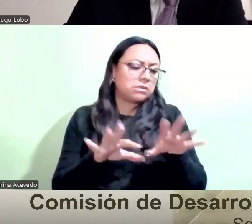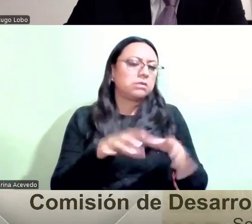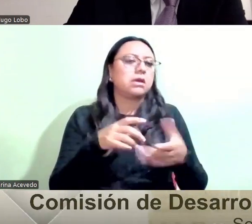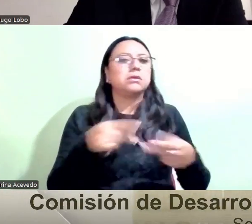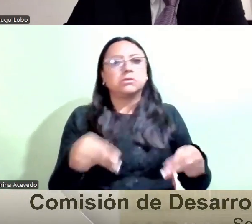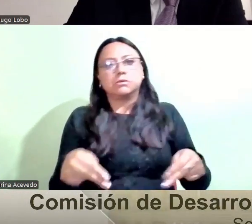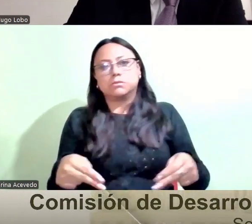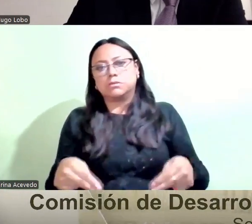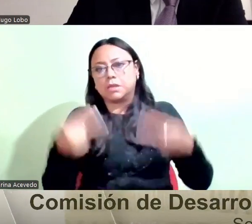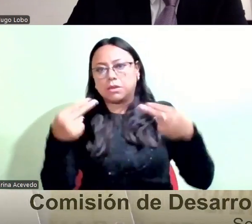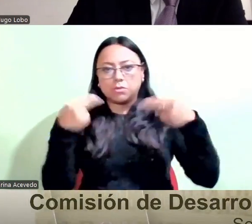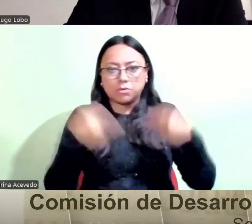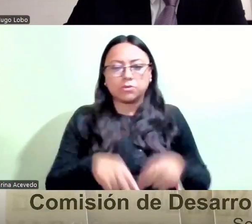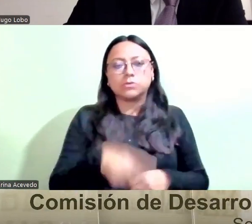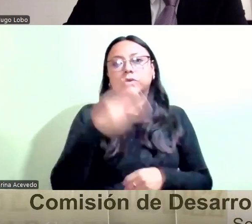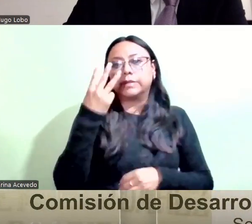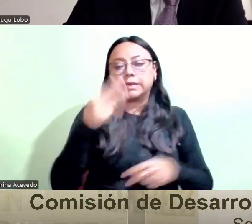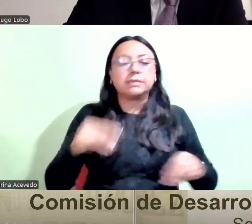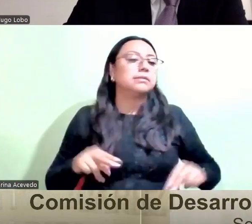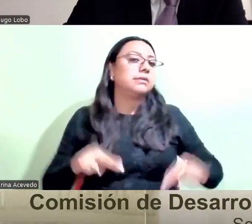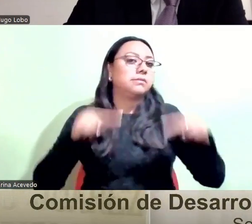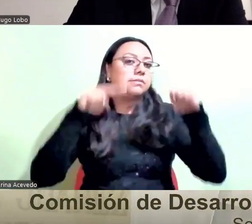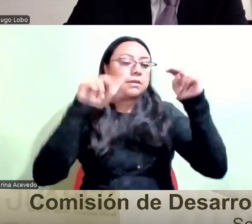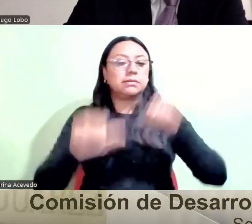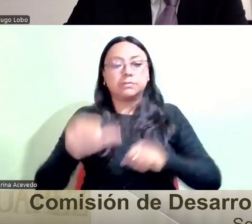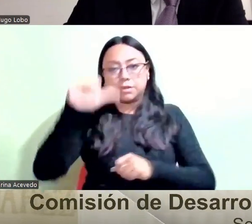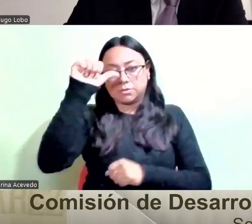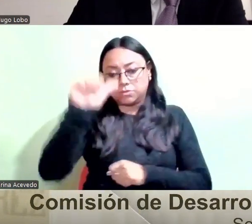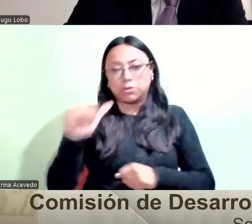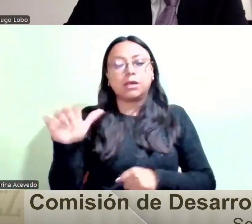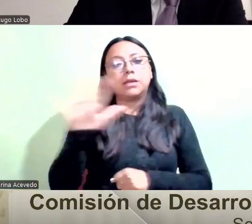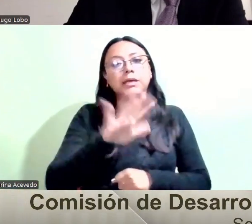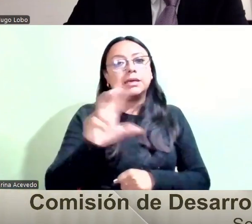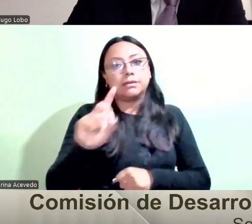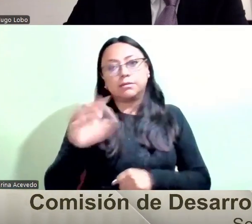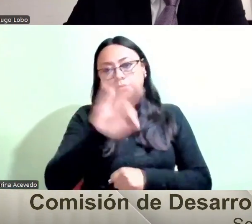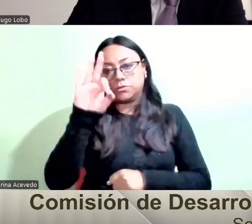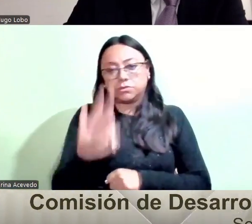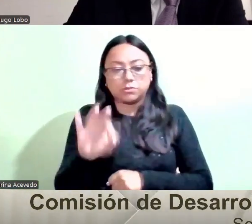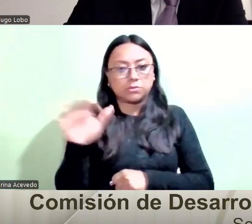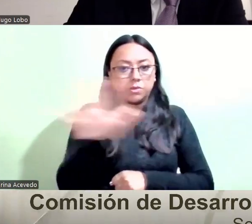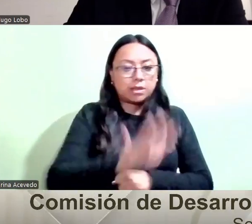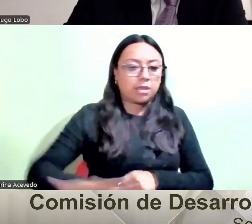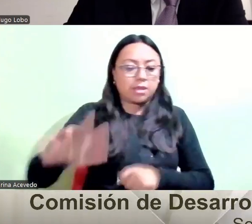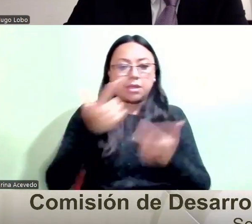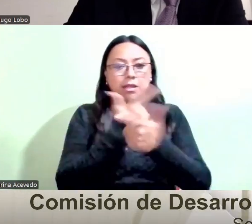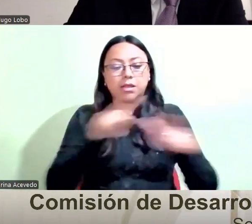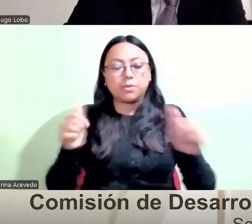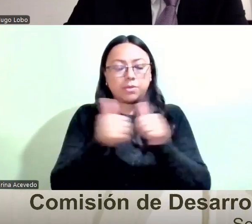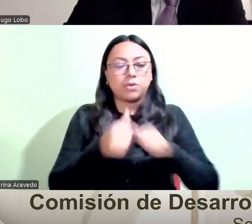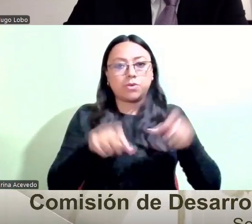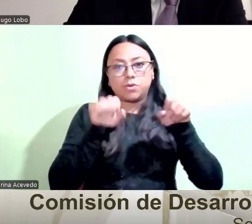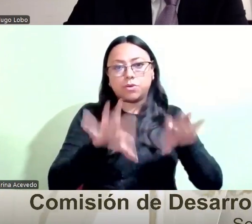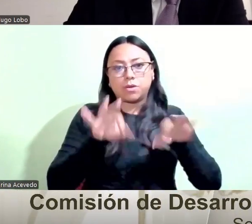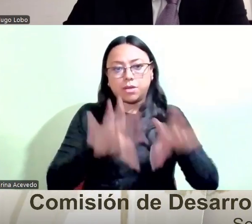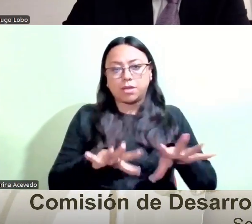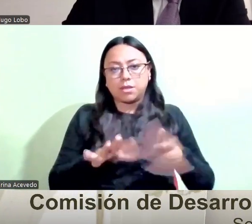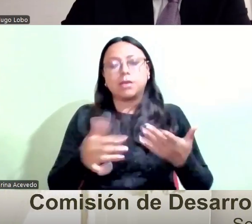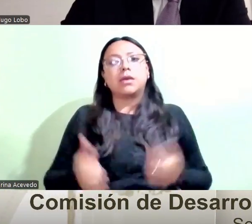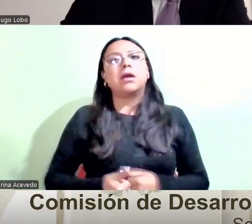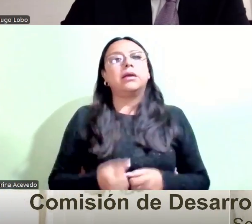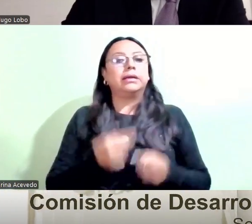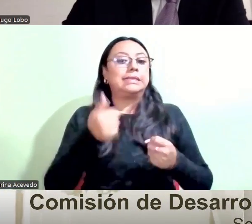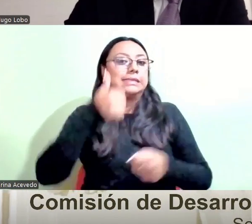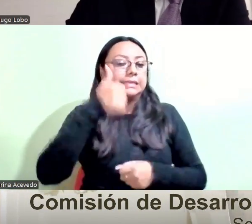niveles de altura, 30% de área libre, le fuera autorizado un uso de suelo habitacional con oficinas, comercio y servicios en 6